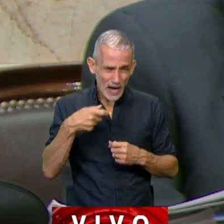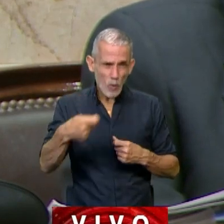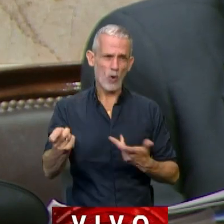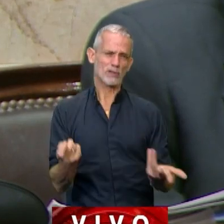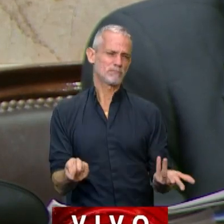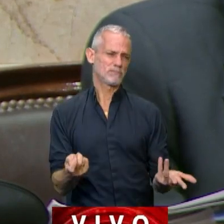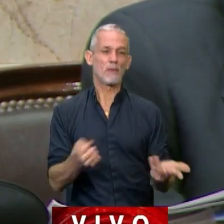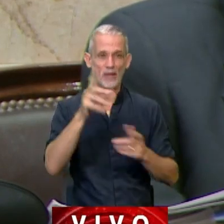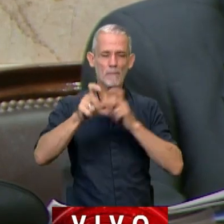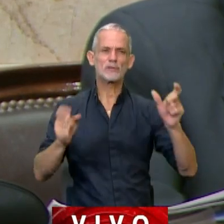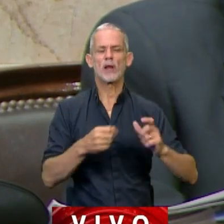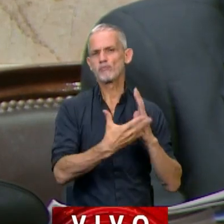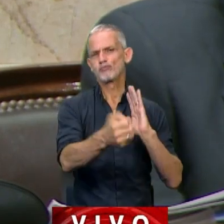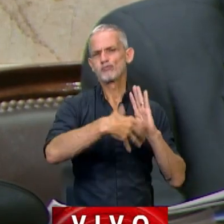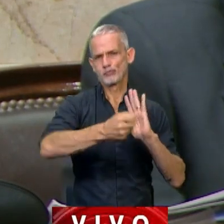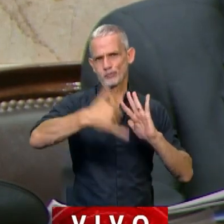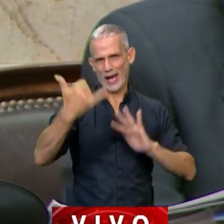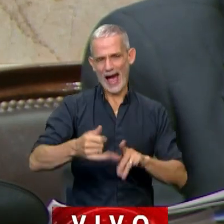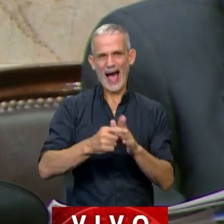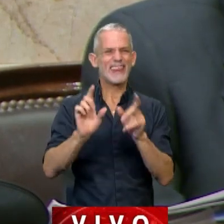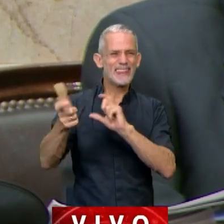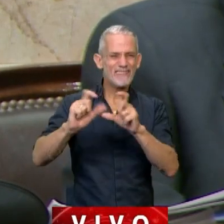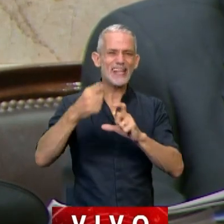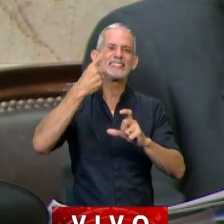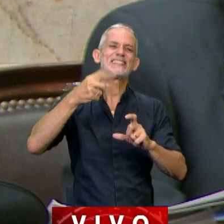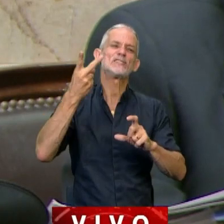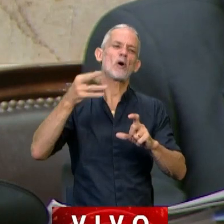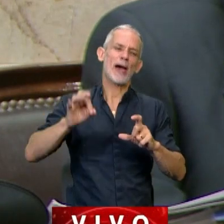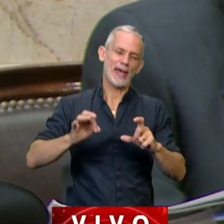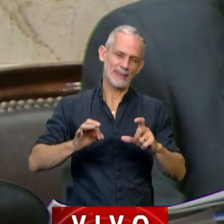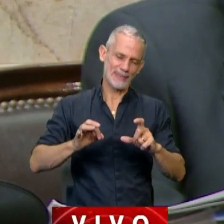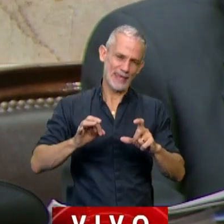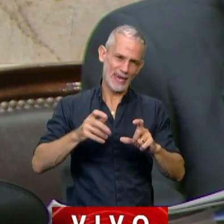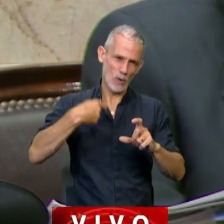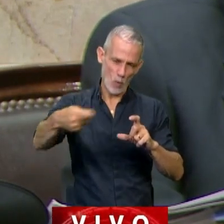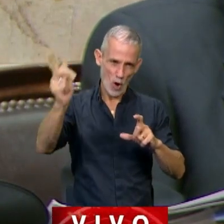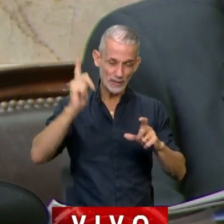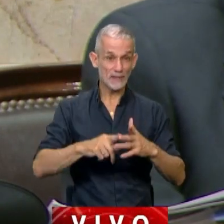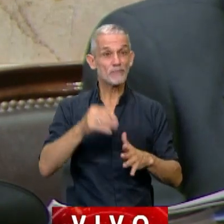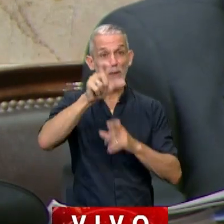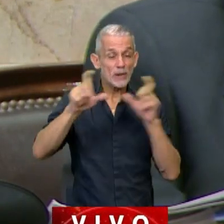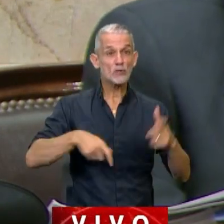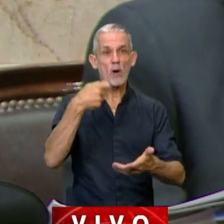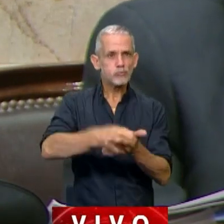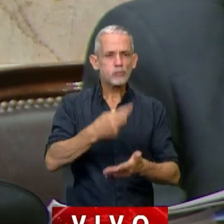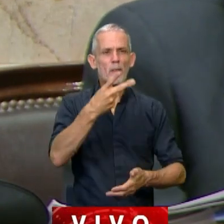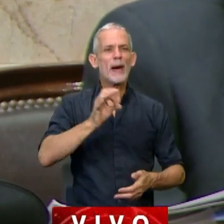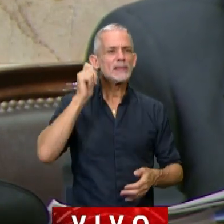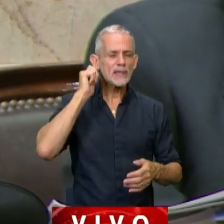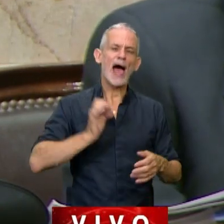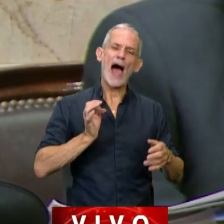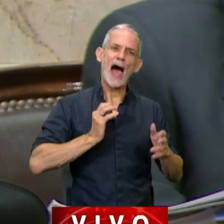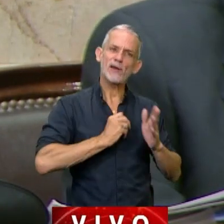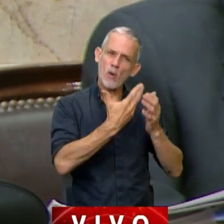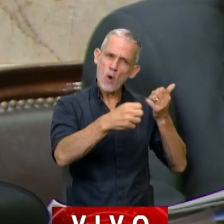lo cual estamos hablando de personas que tienen sus aportes hechos ahora si esa persona que tiene 20 años de aporte y le faltan